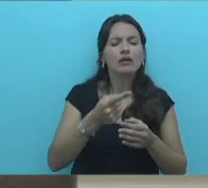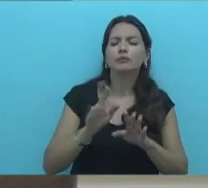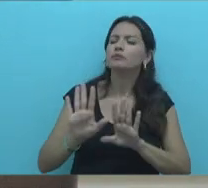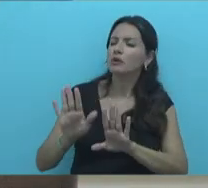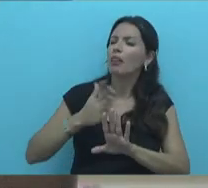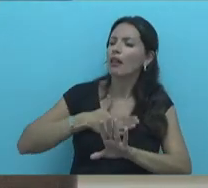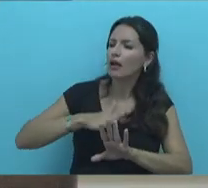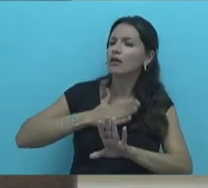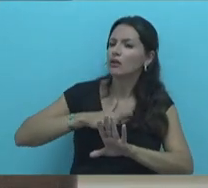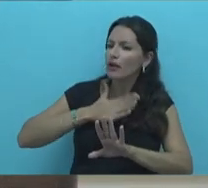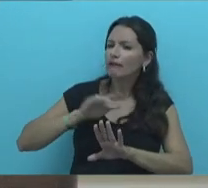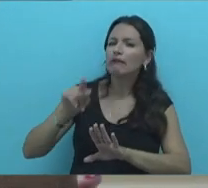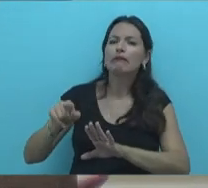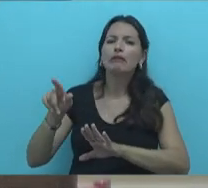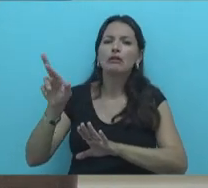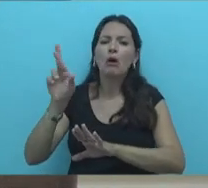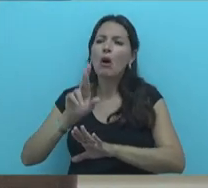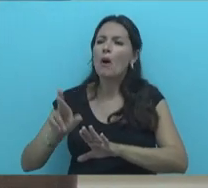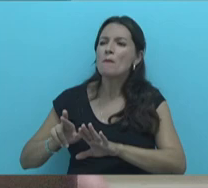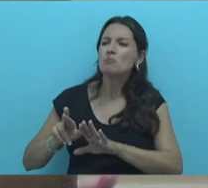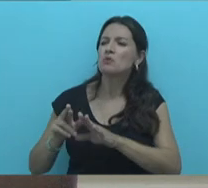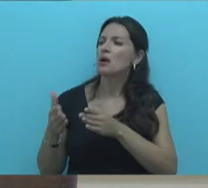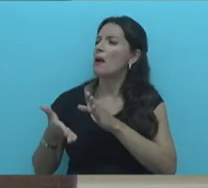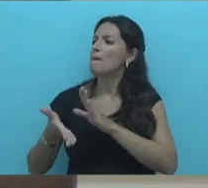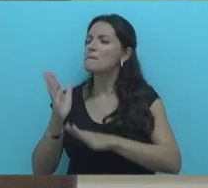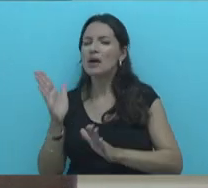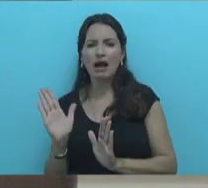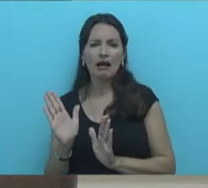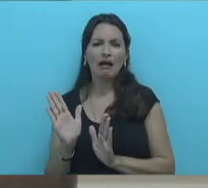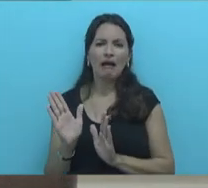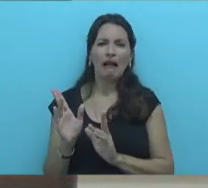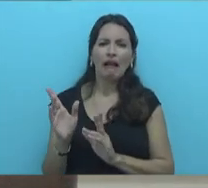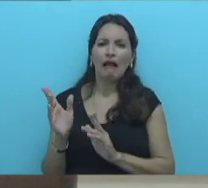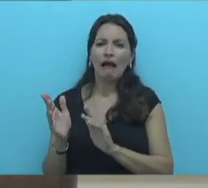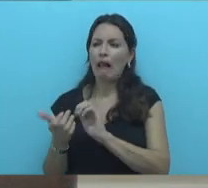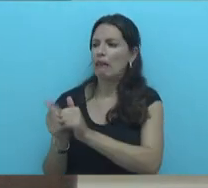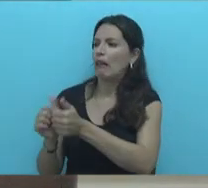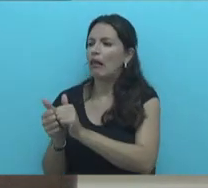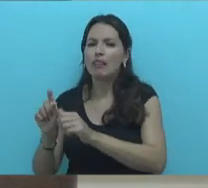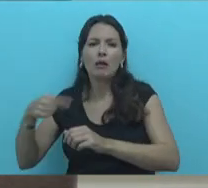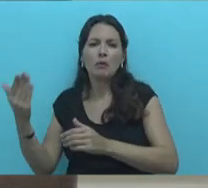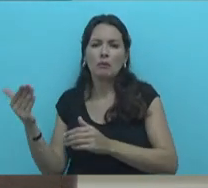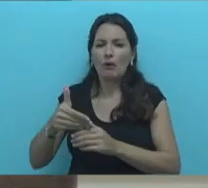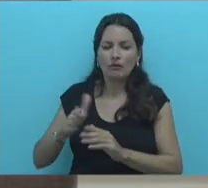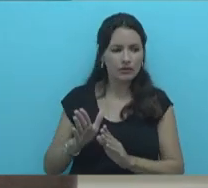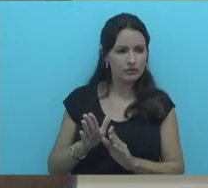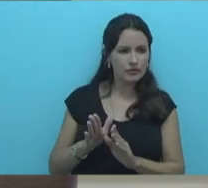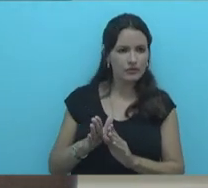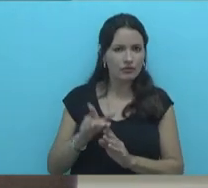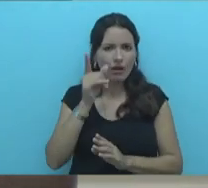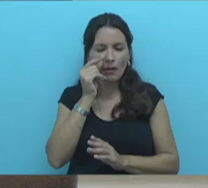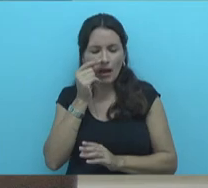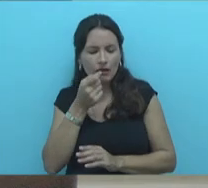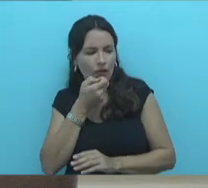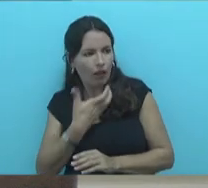capaz que se calentó y ya va a volver. Eso le dice un juez a un padre desesperado. Pero afortunadamente no nos callamos en